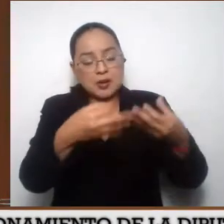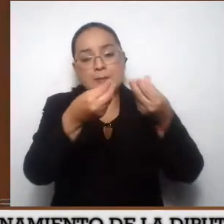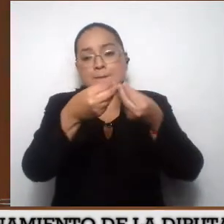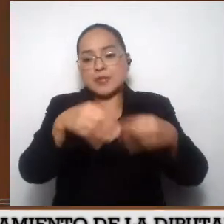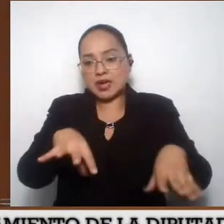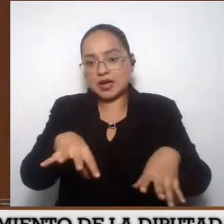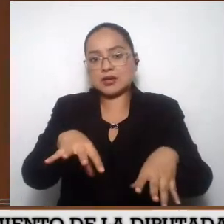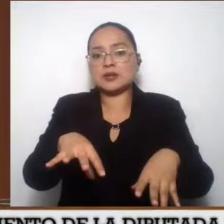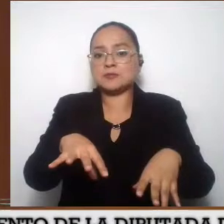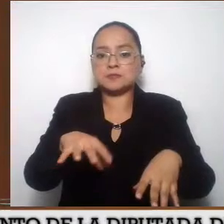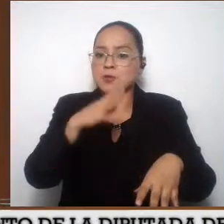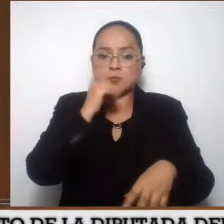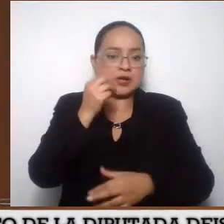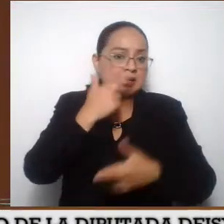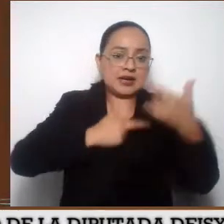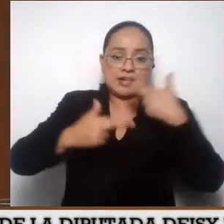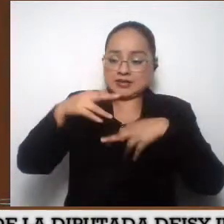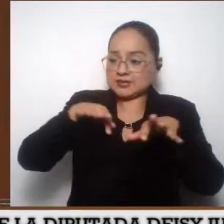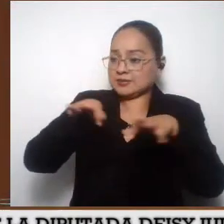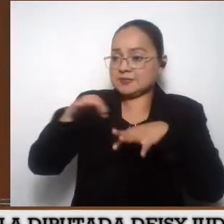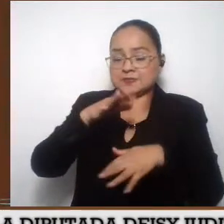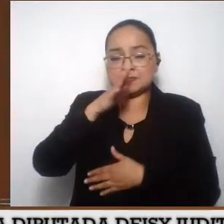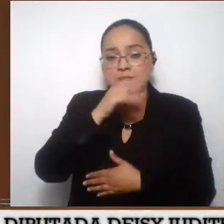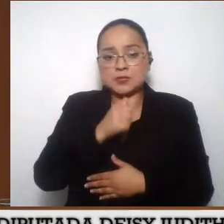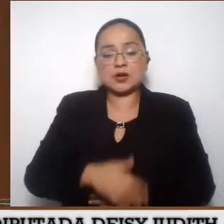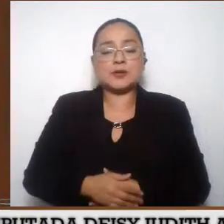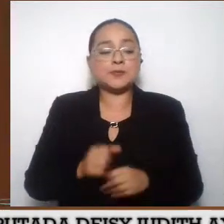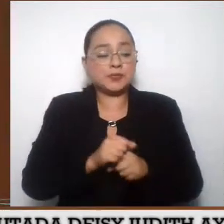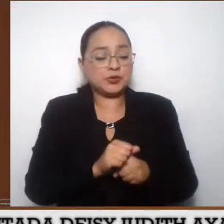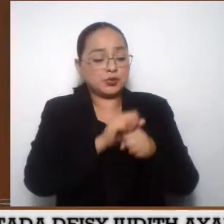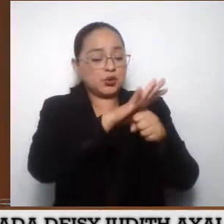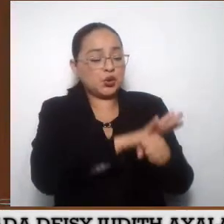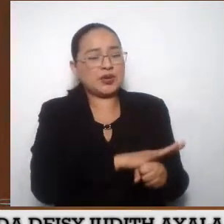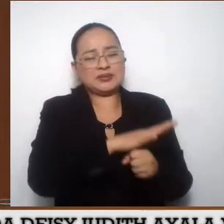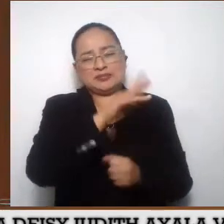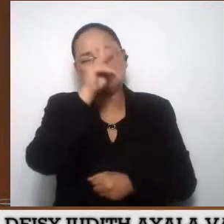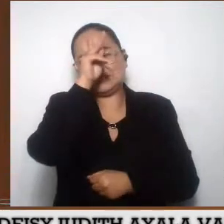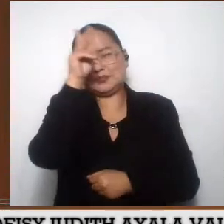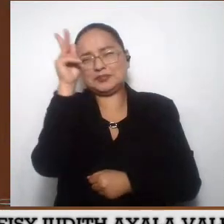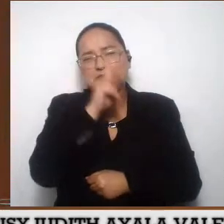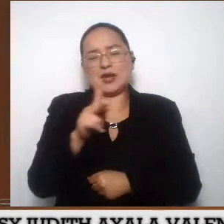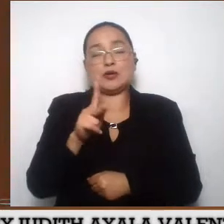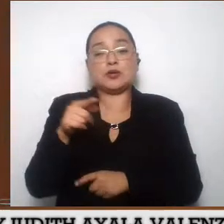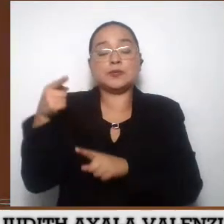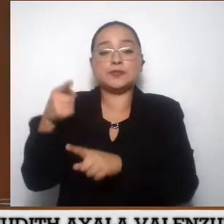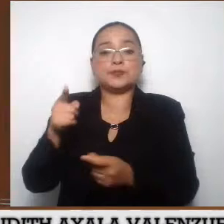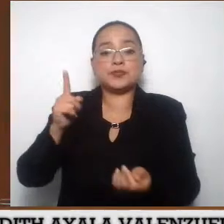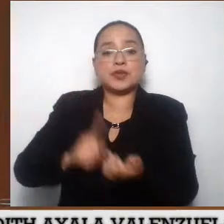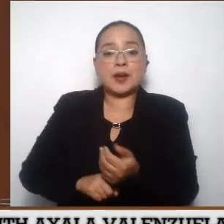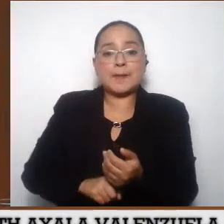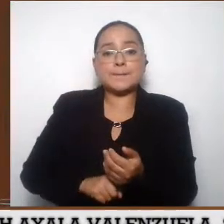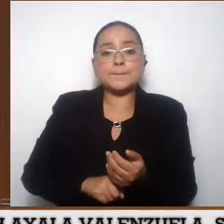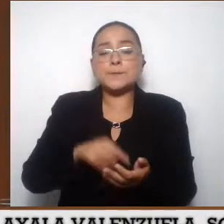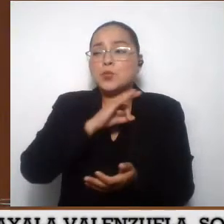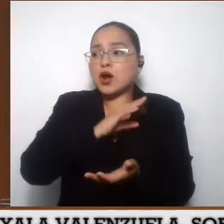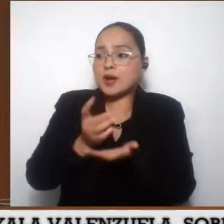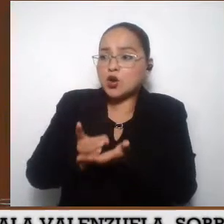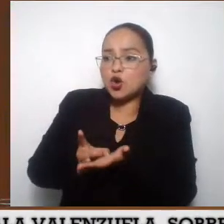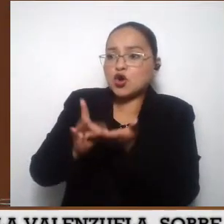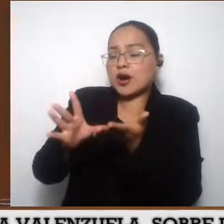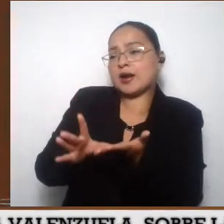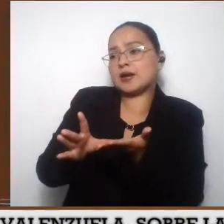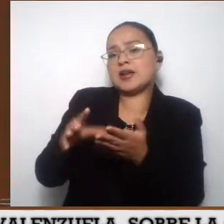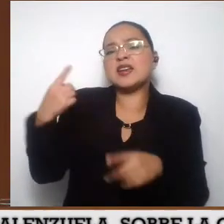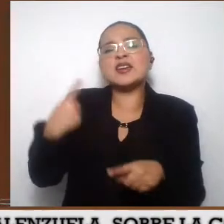recuperarlo. La pandemia vino a ser más evidente que los más prescindibles y los más vulnerables son los